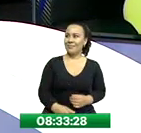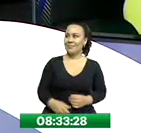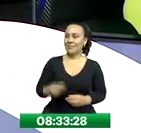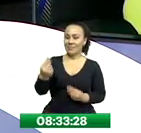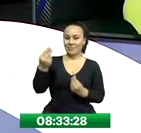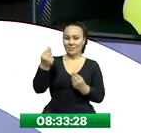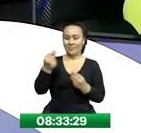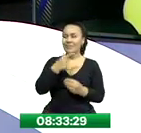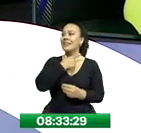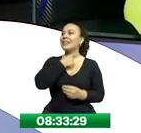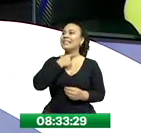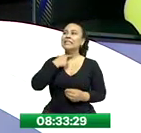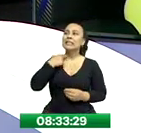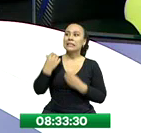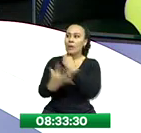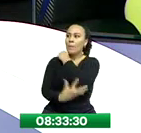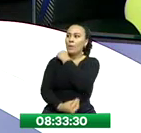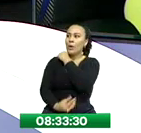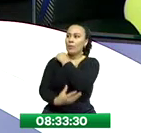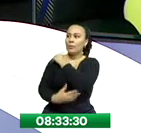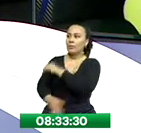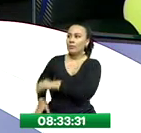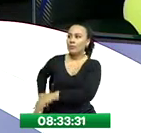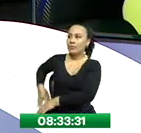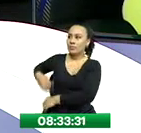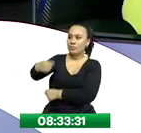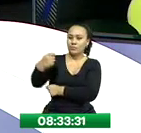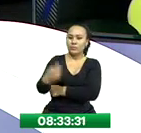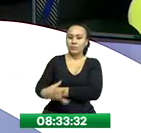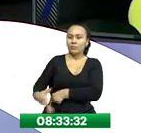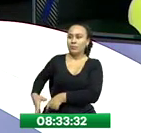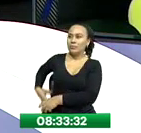Bolsillo chiro. Bolsillo chiro, vea.